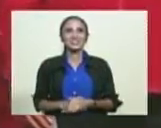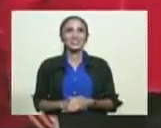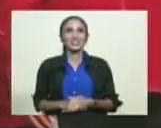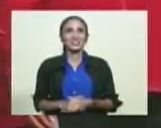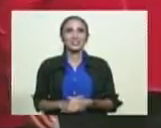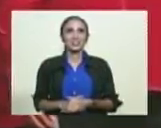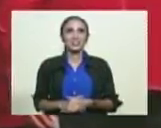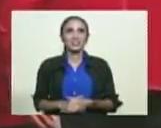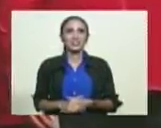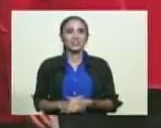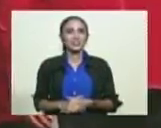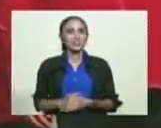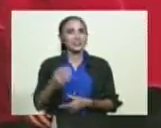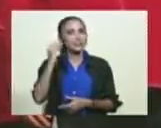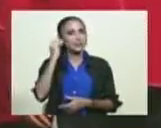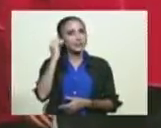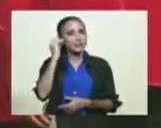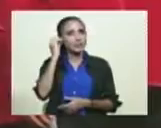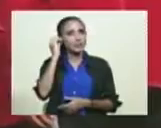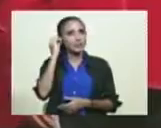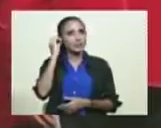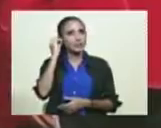de Huaycamacuto.